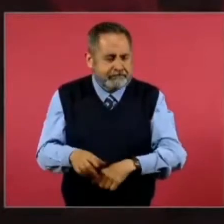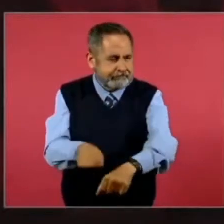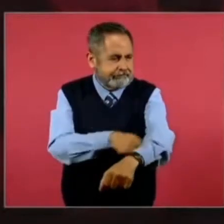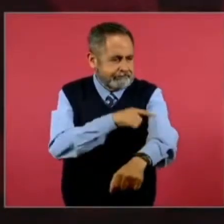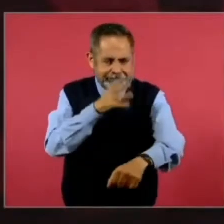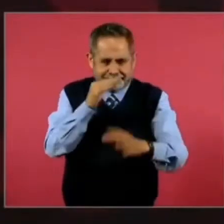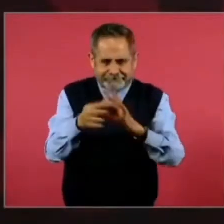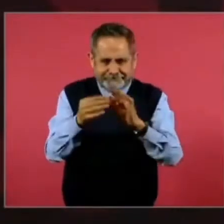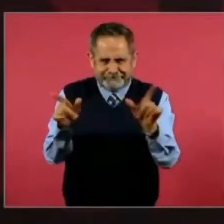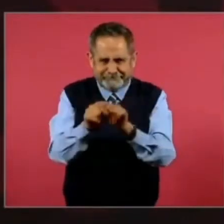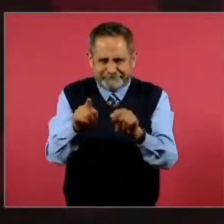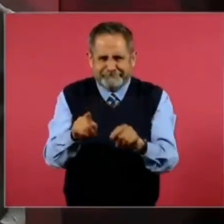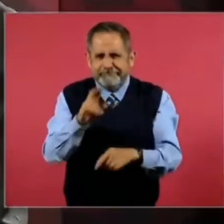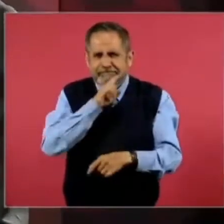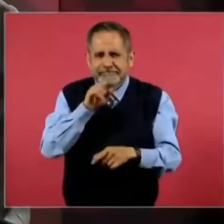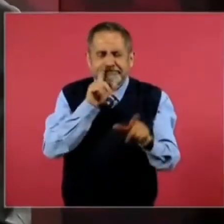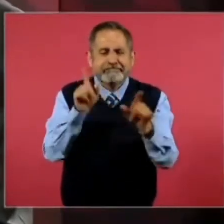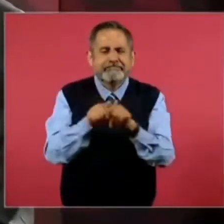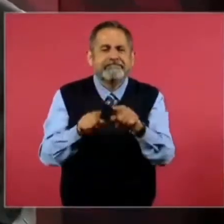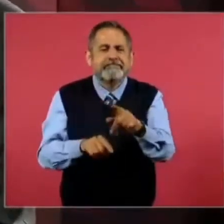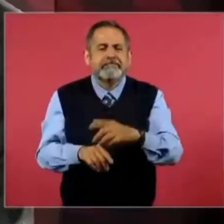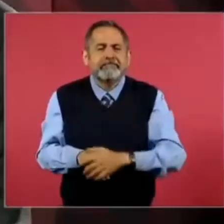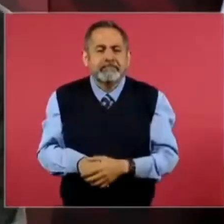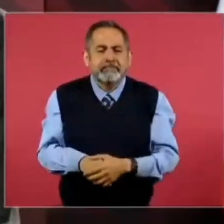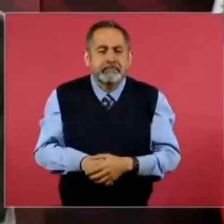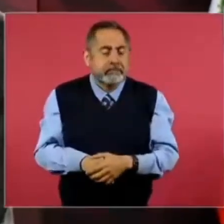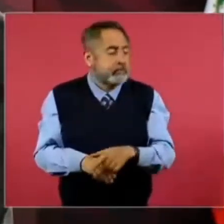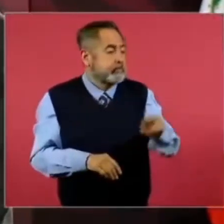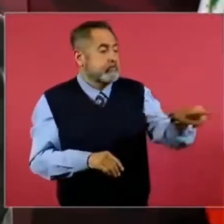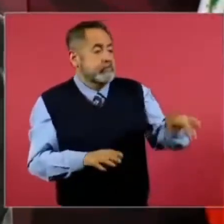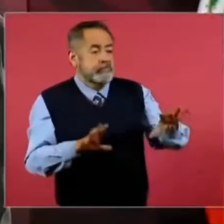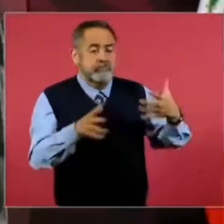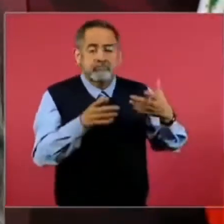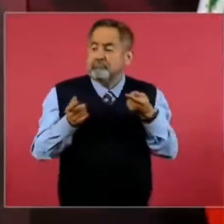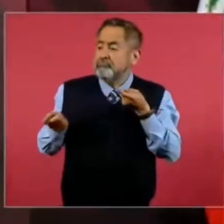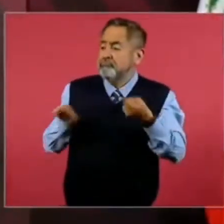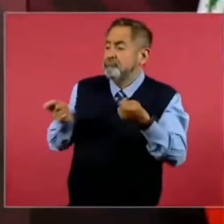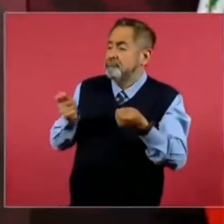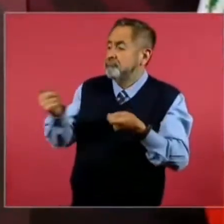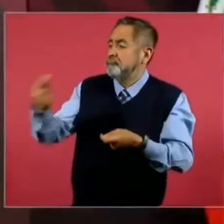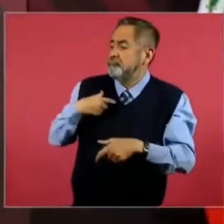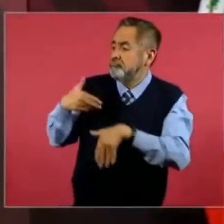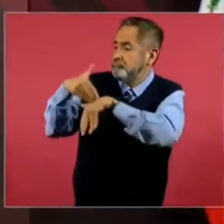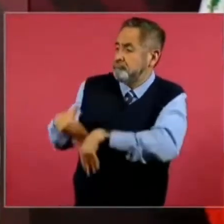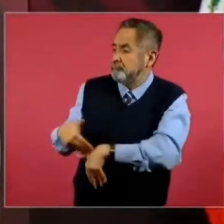tanto, es así sencillo. Se apoderaron del gobierno.